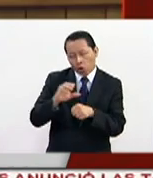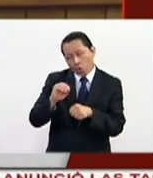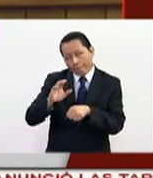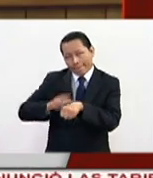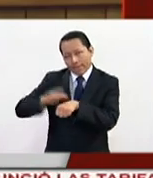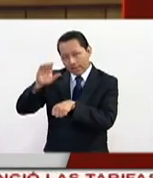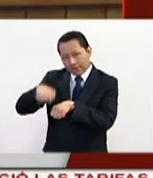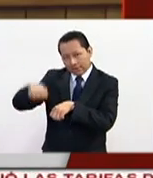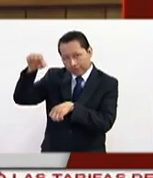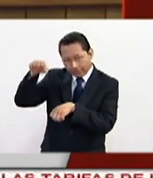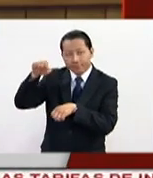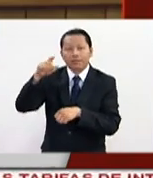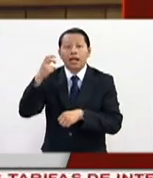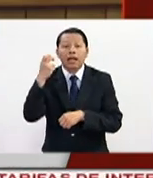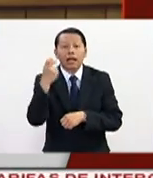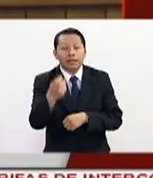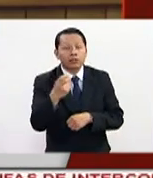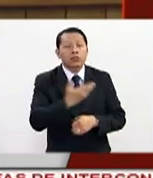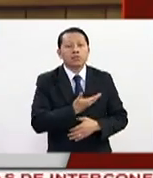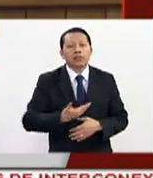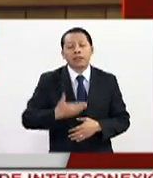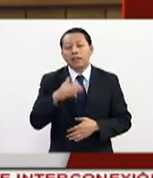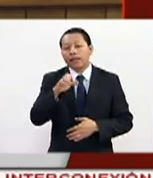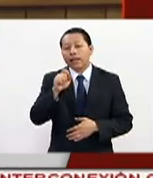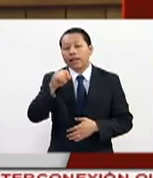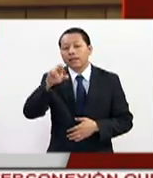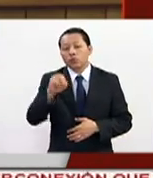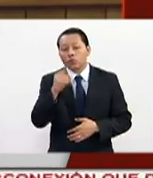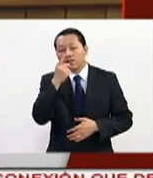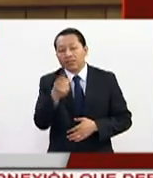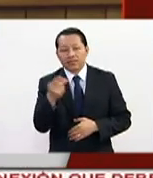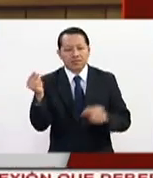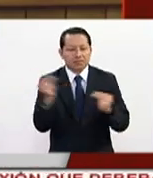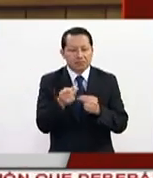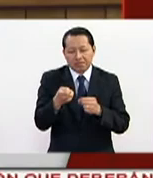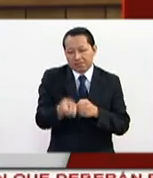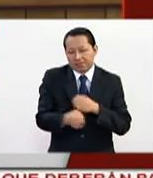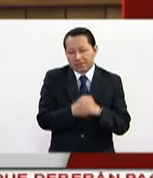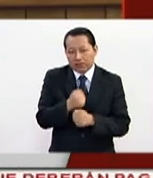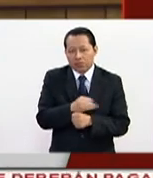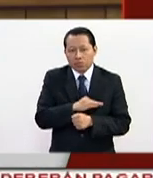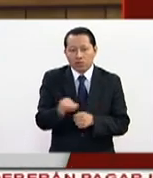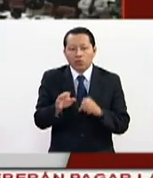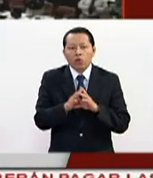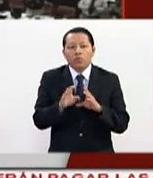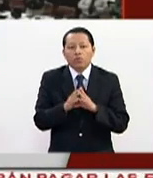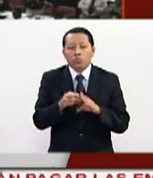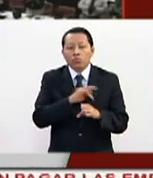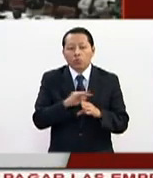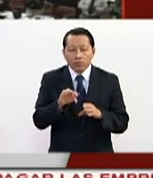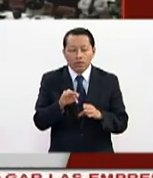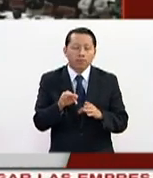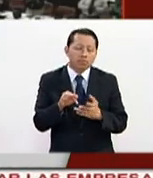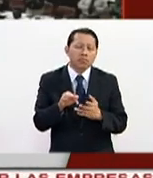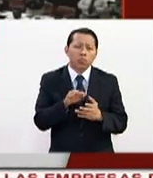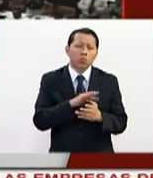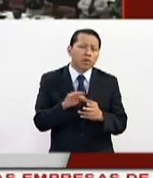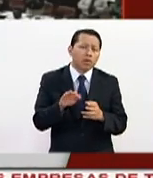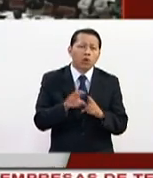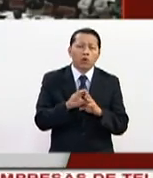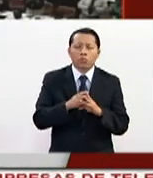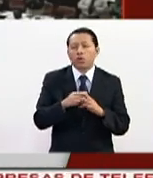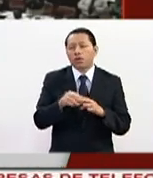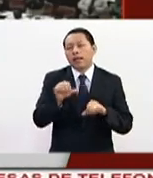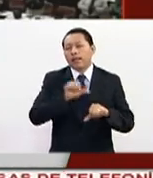Y pues en este sentido el presidente Castro reitera la necesidad en ese año de que pues los cargos se vayan haciendo un poco